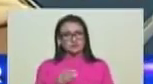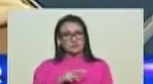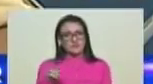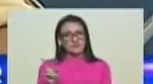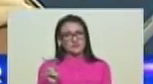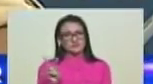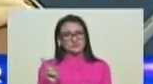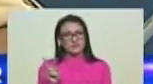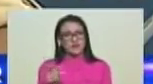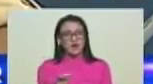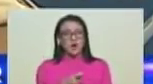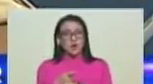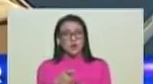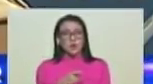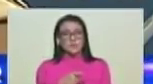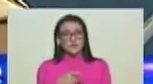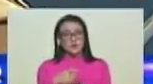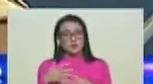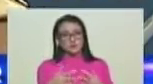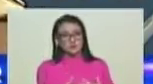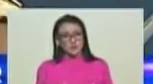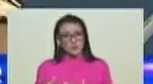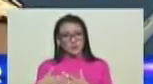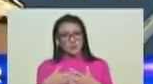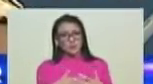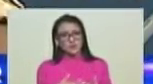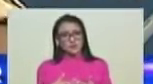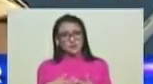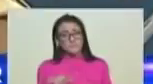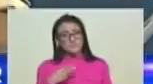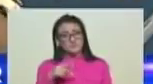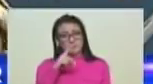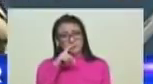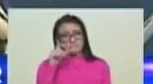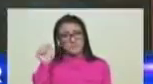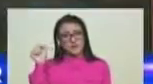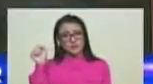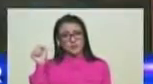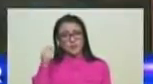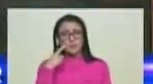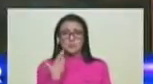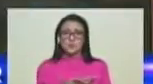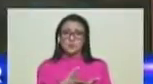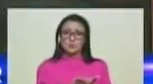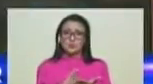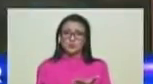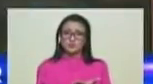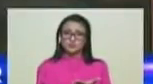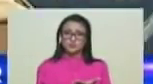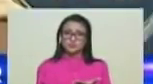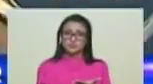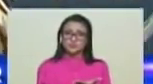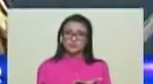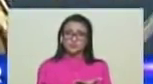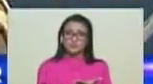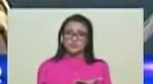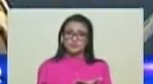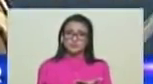Venezuela al gobierno de los Estados Unidos de Norteamérica, el presidente Nicolás Maduro propuso y recibió el favor del pueblo de